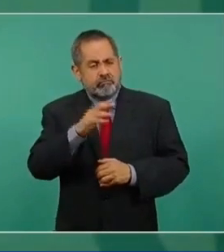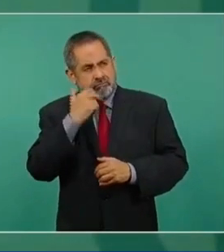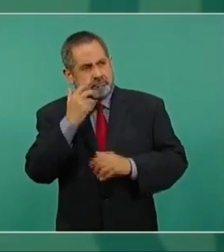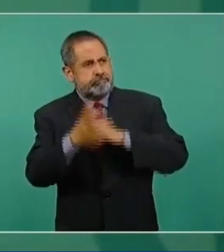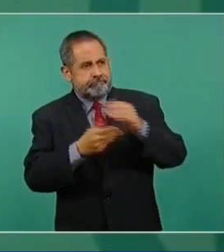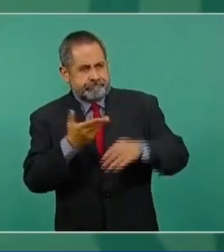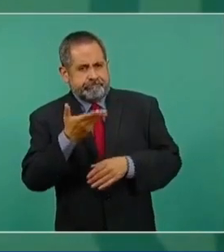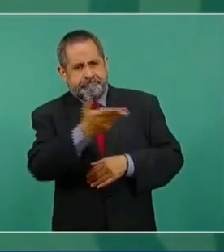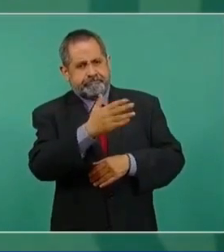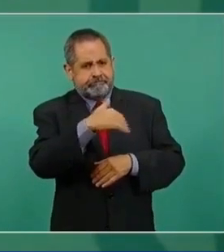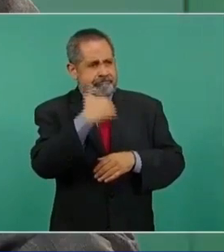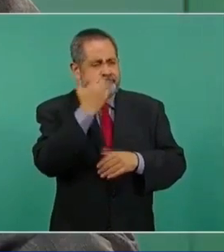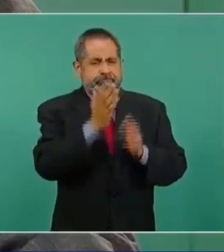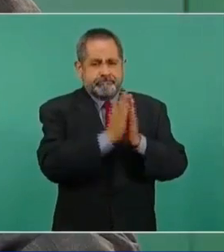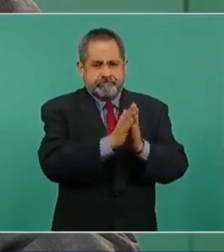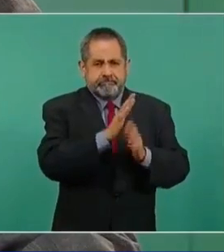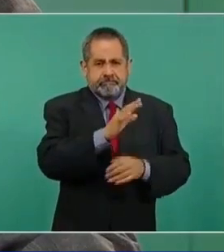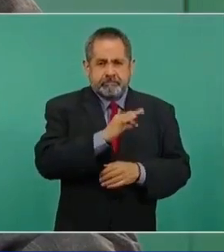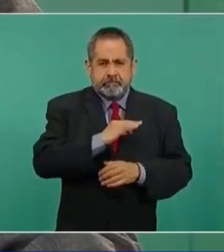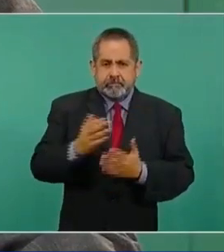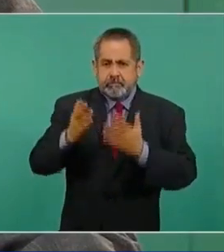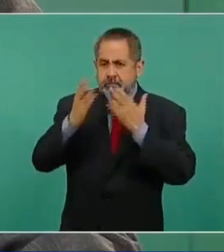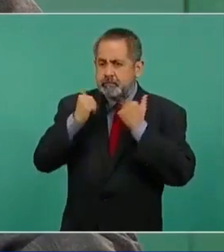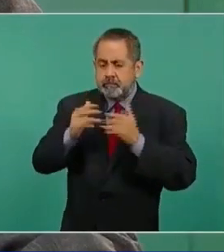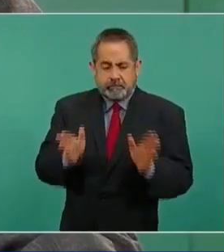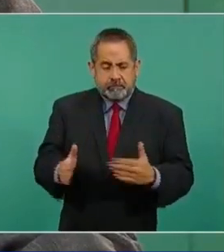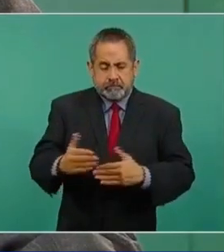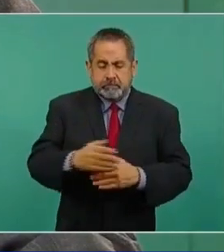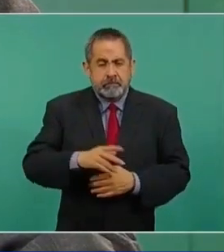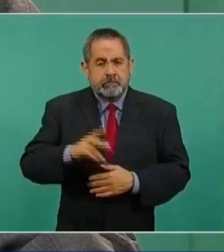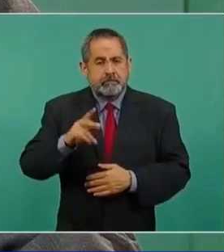favor, no tenemos ventiladores